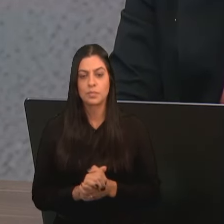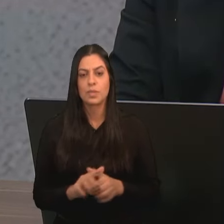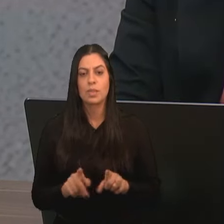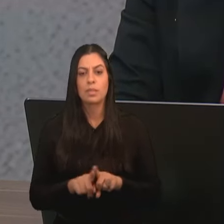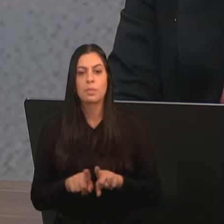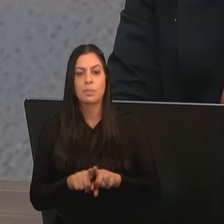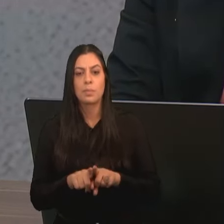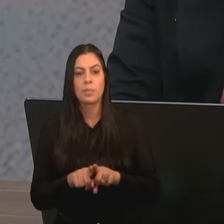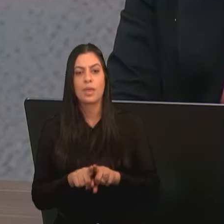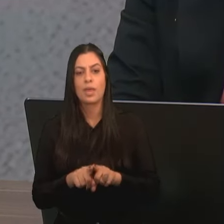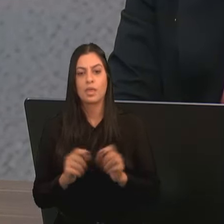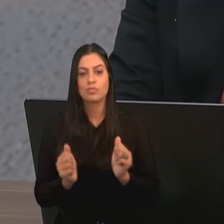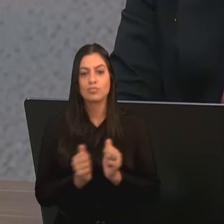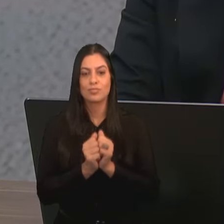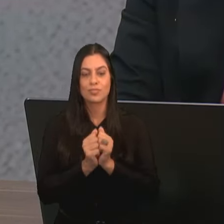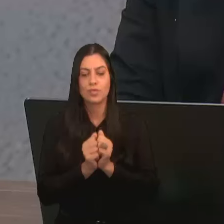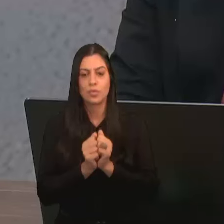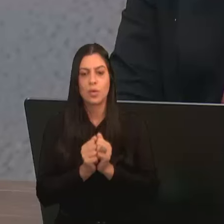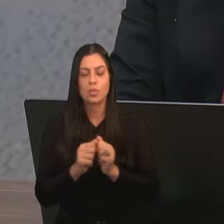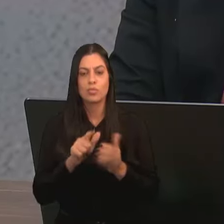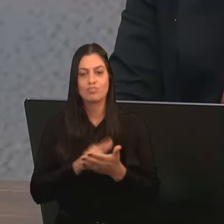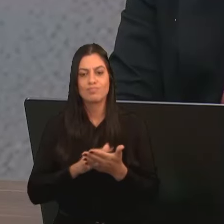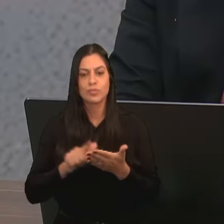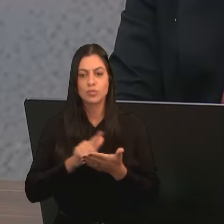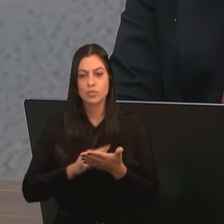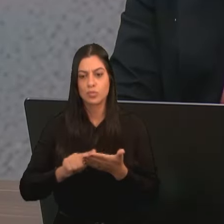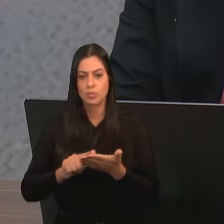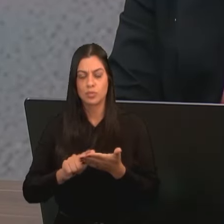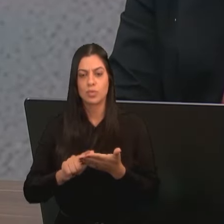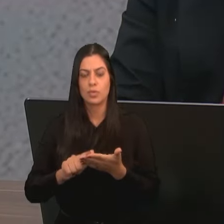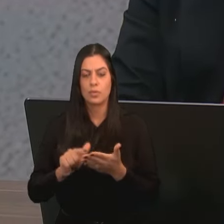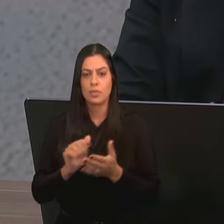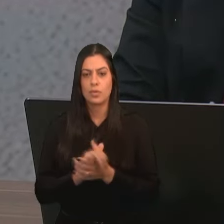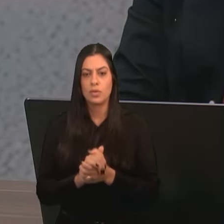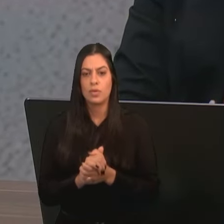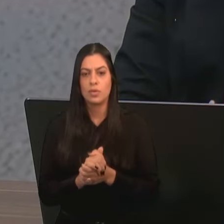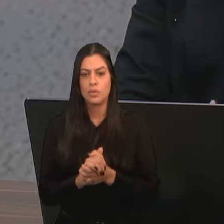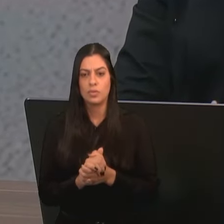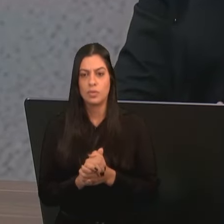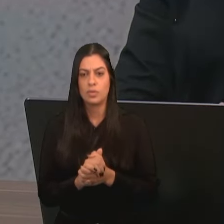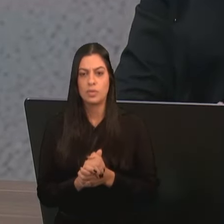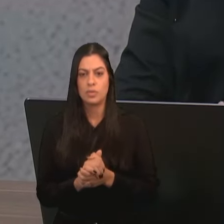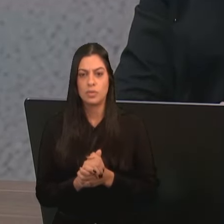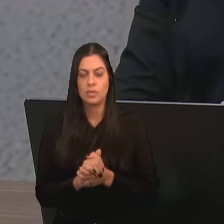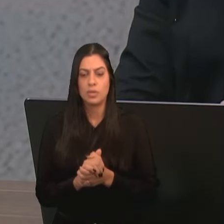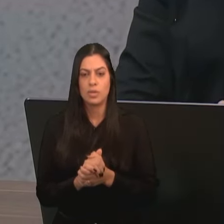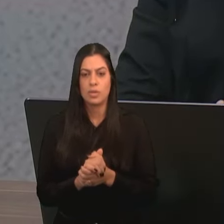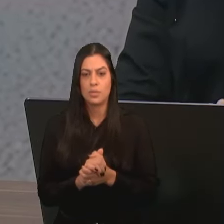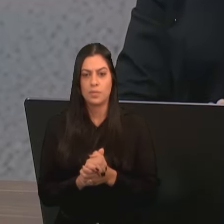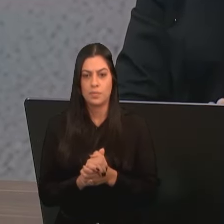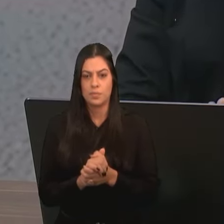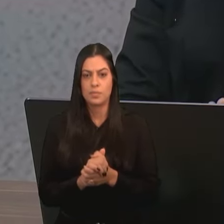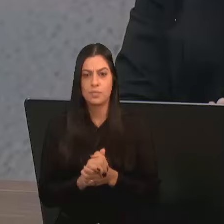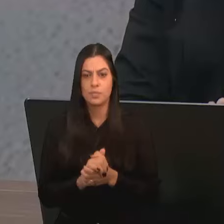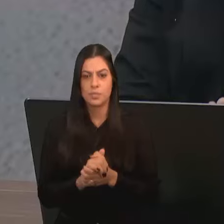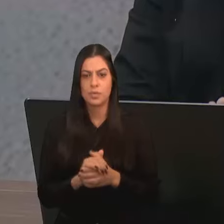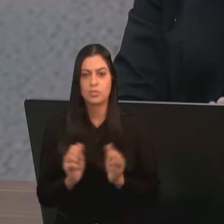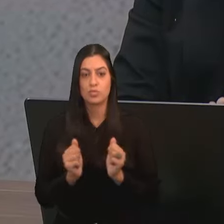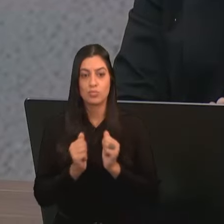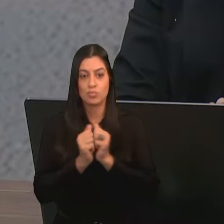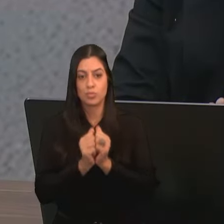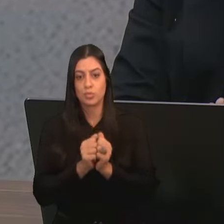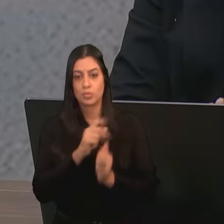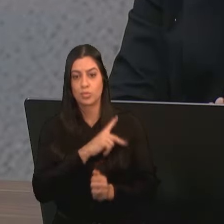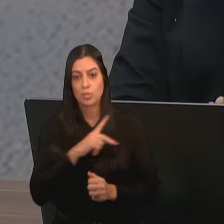Alemania. Trabajó sobre el archivo de inteligencia artificial y en regulamentación con